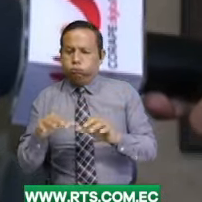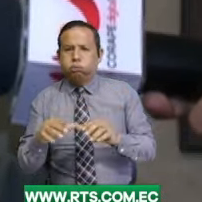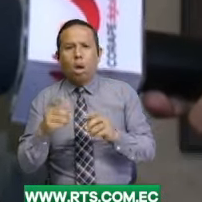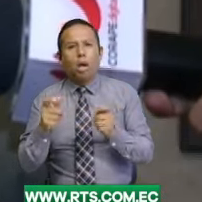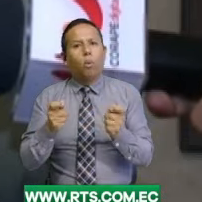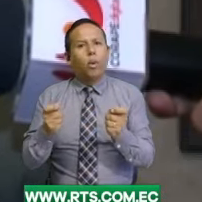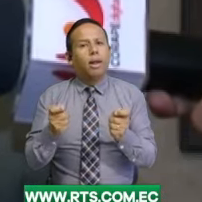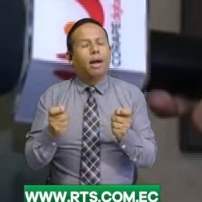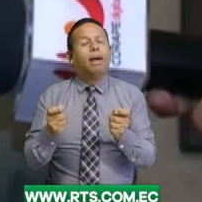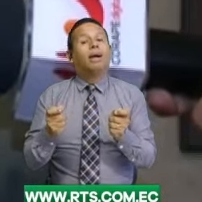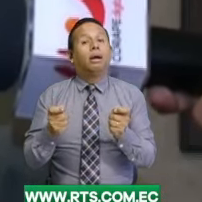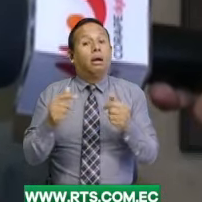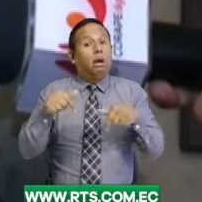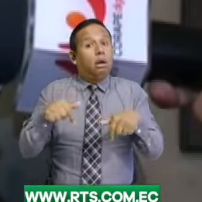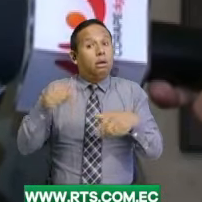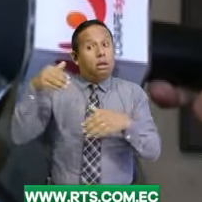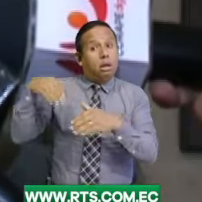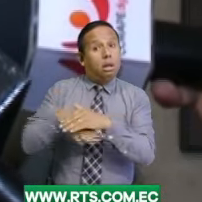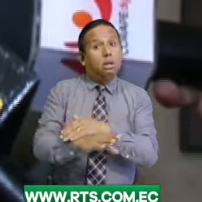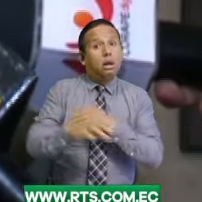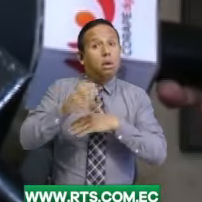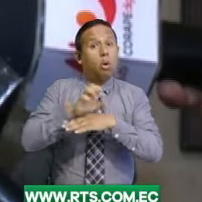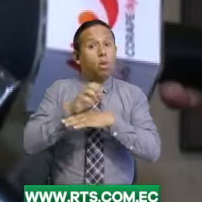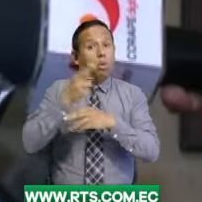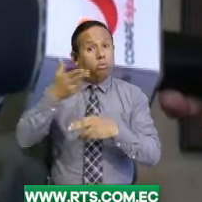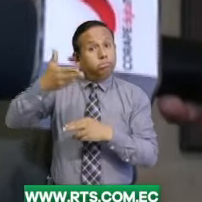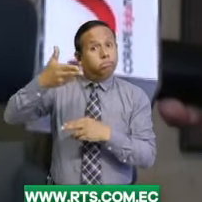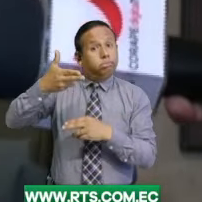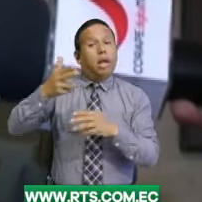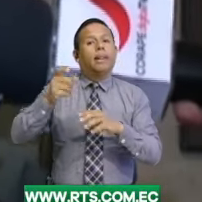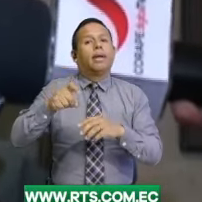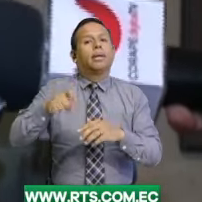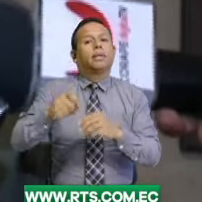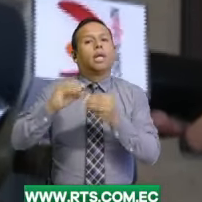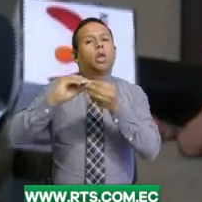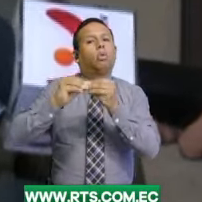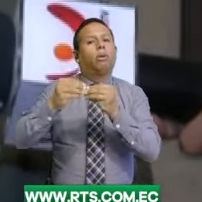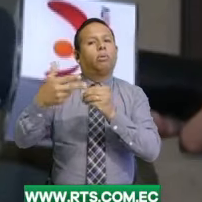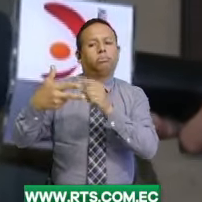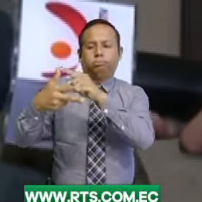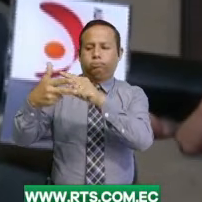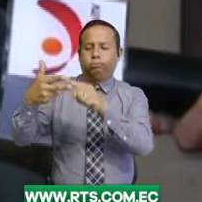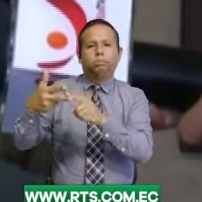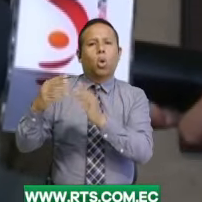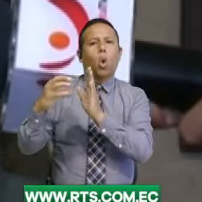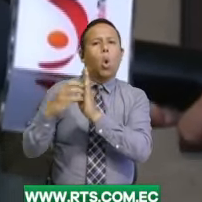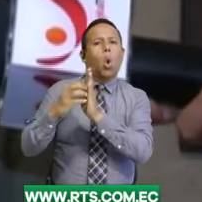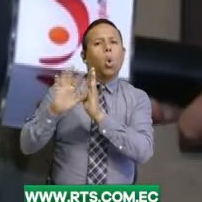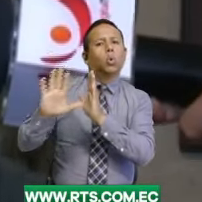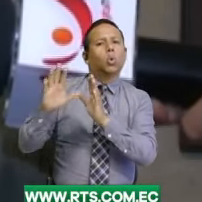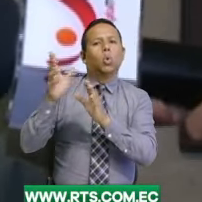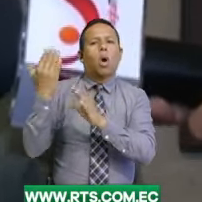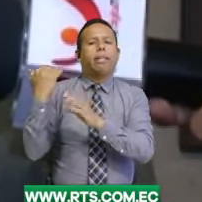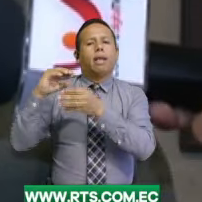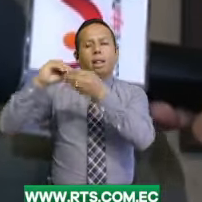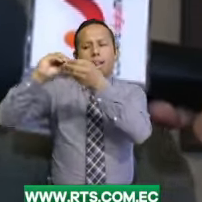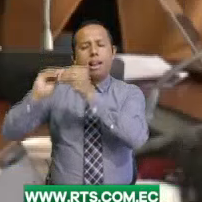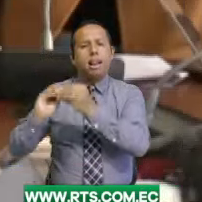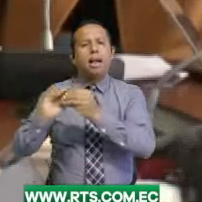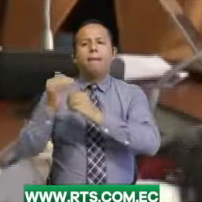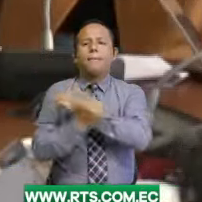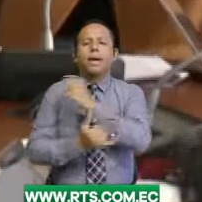que hoy ingresen al país deberán de tener un triple marcaje y además del logo del fabricante, tener la ciudad y el país de